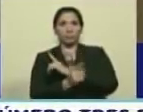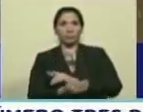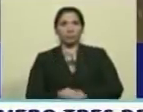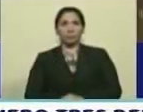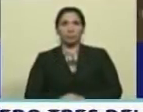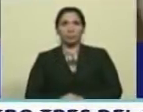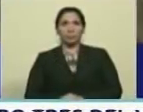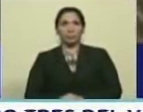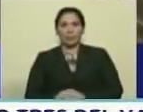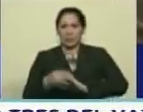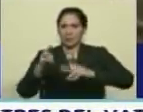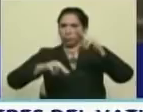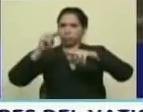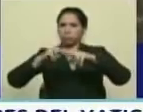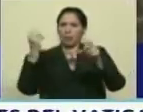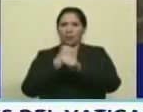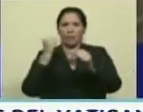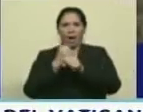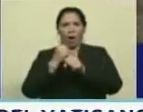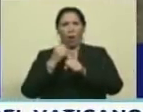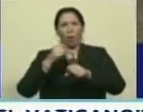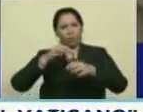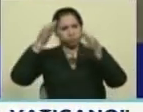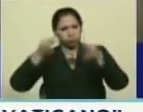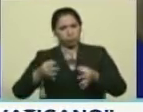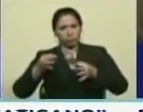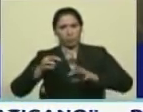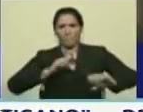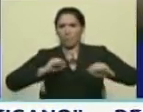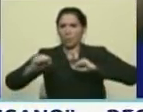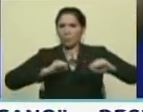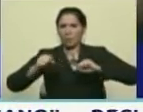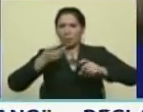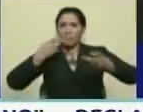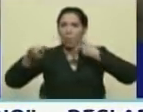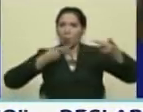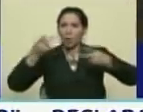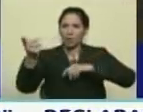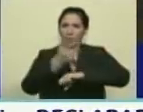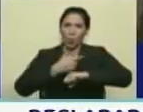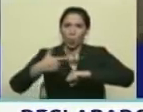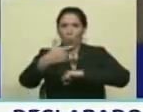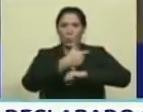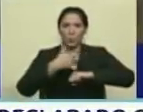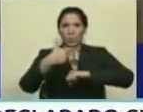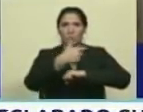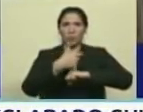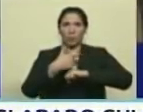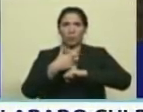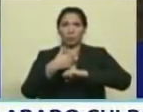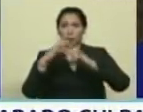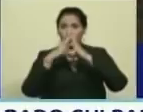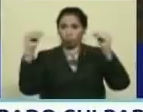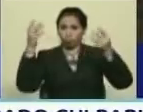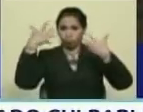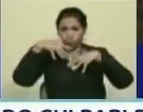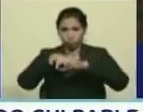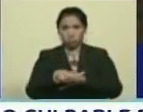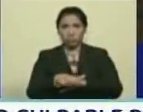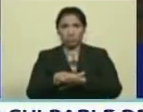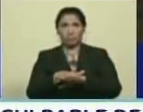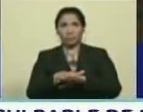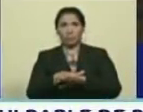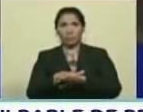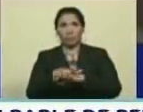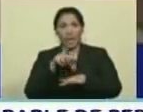en obra concreta, en acción, en política de gobierno, de gobiernos. Y es